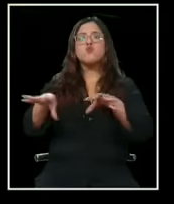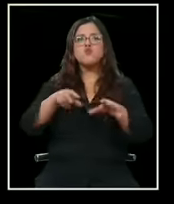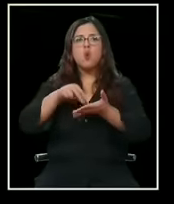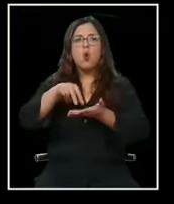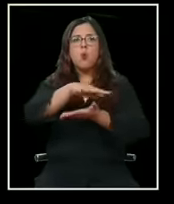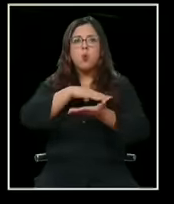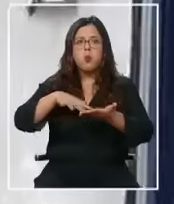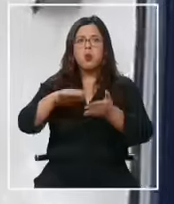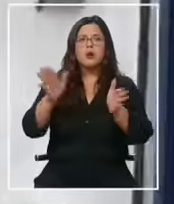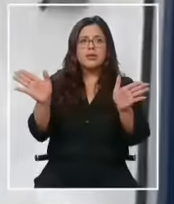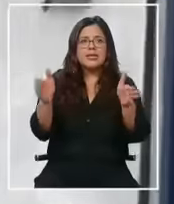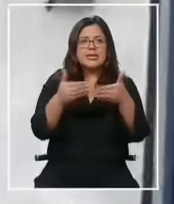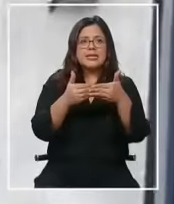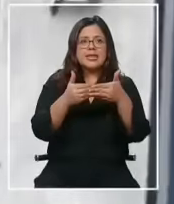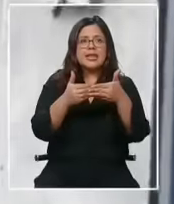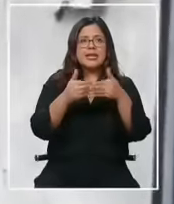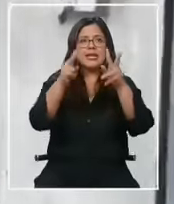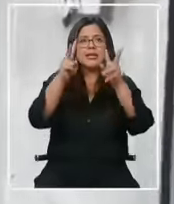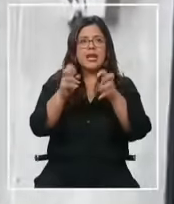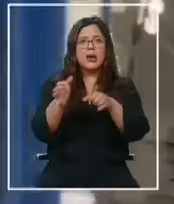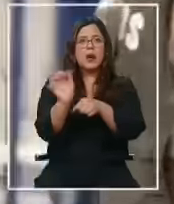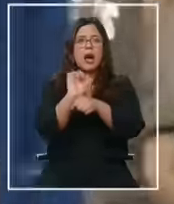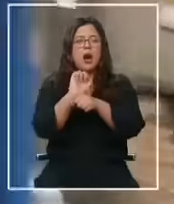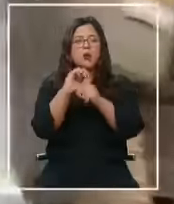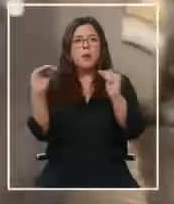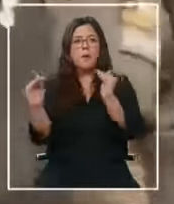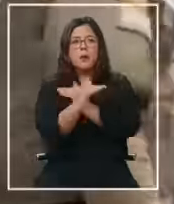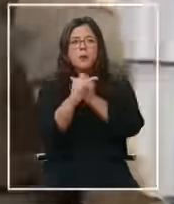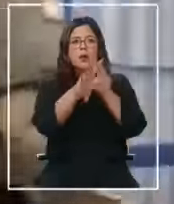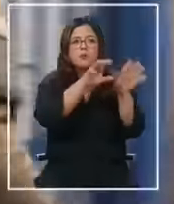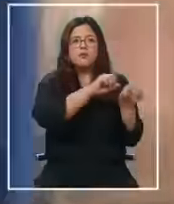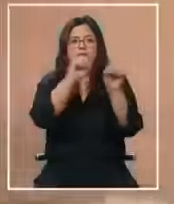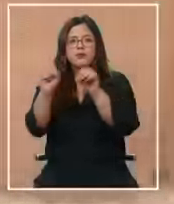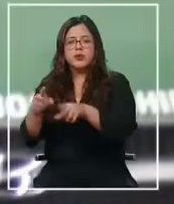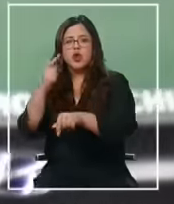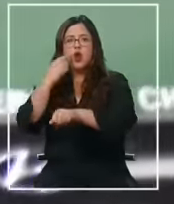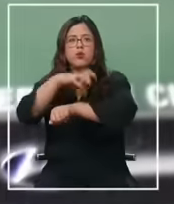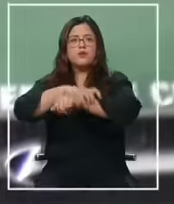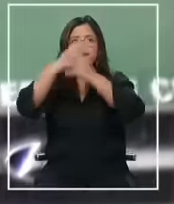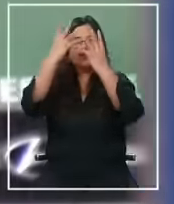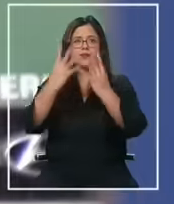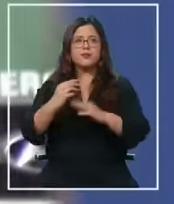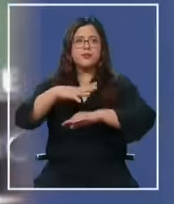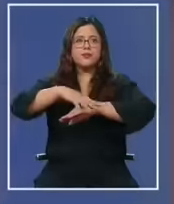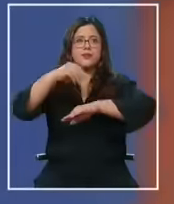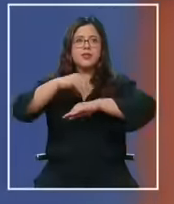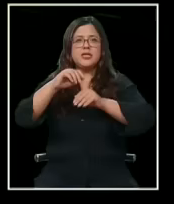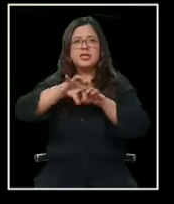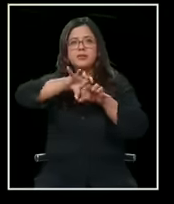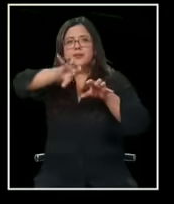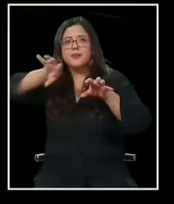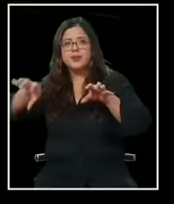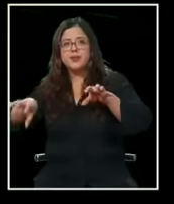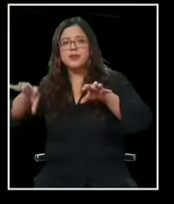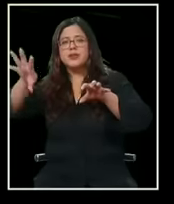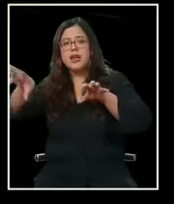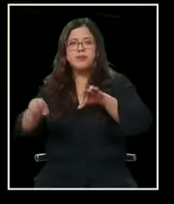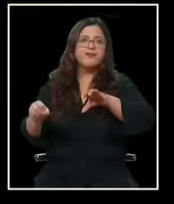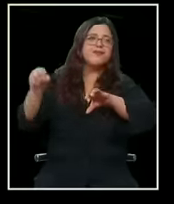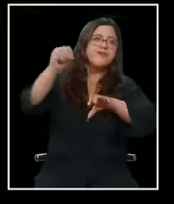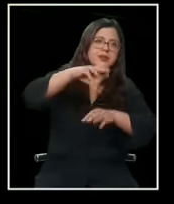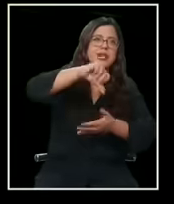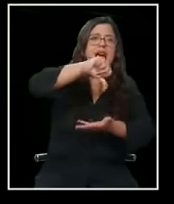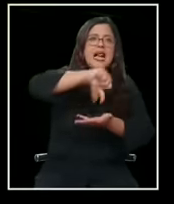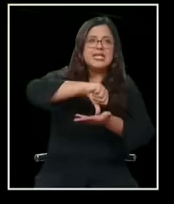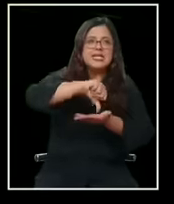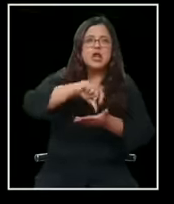Primero, cierre de calles, el tránsito en el traslado de estos sujetos, porque la cárcel de Arica está fuera de la ciudad. Llevarlo al centro implica también un